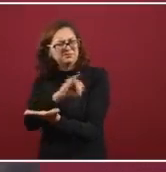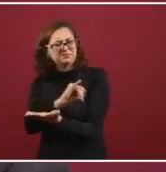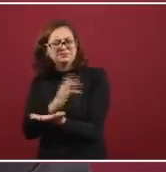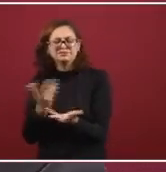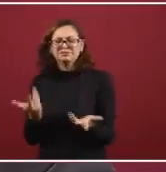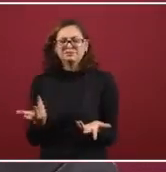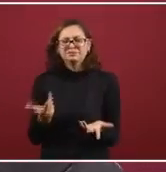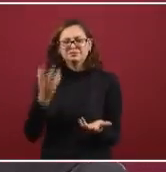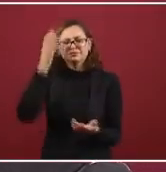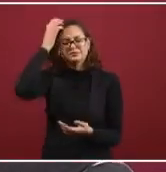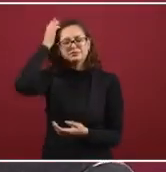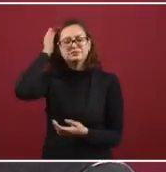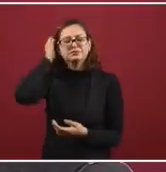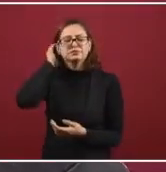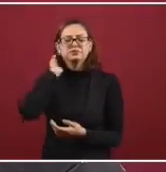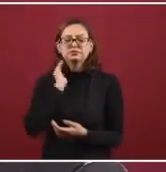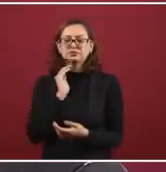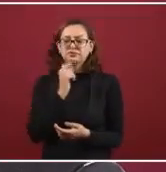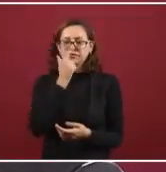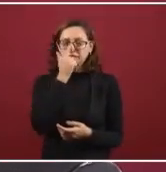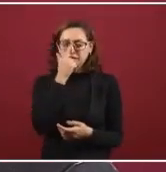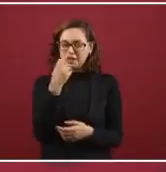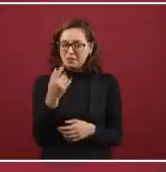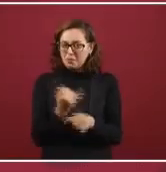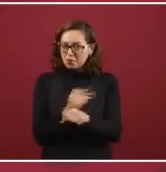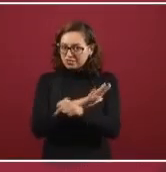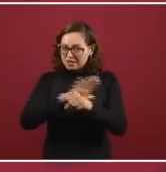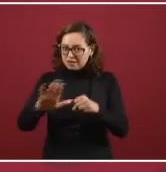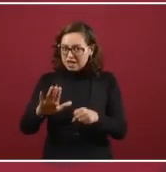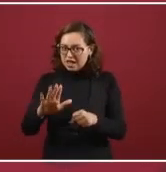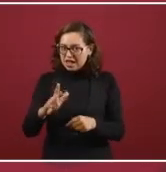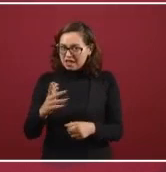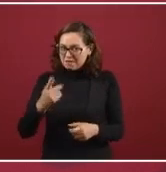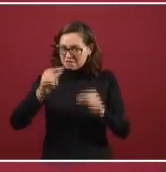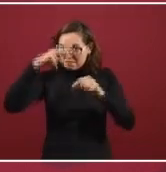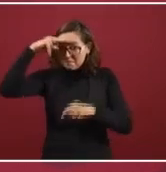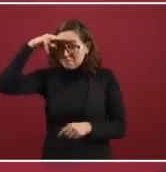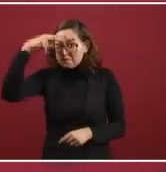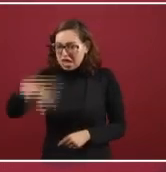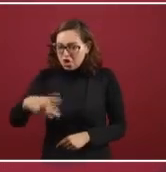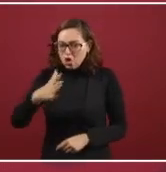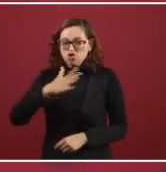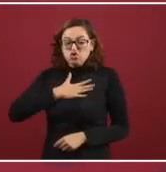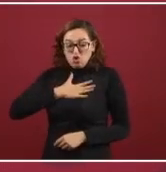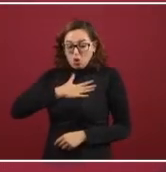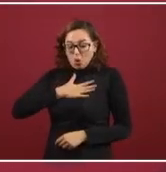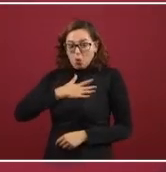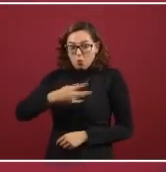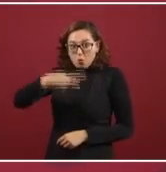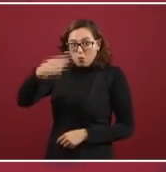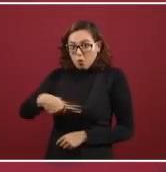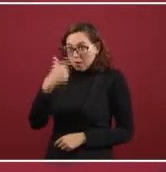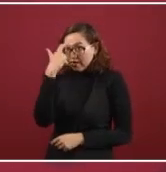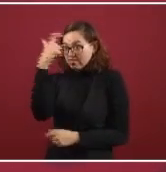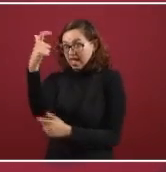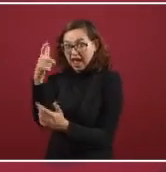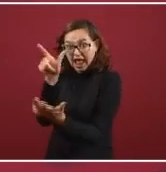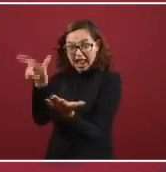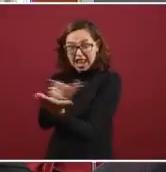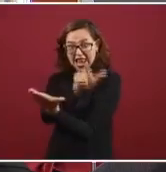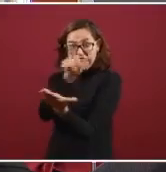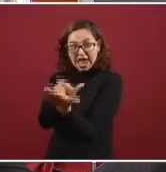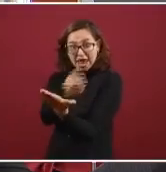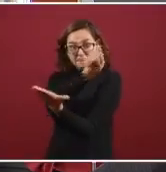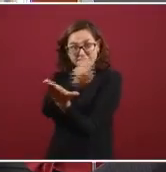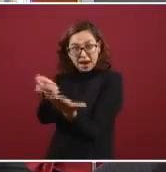países es que México dijera, no voy a cumplir mi ley, la ley que yo mismo tengo. Señor, ¿y entonces cuando entraron